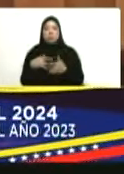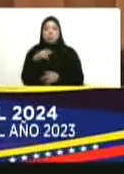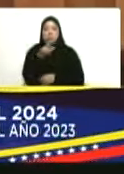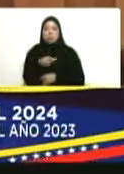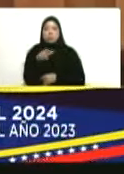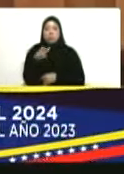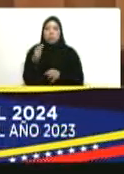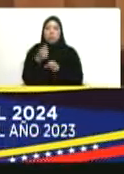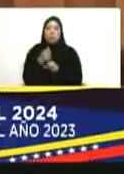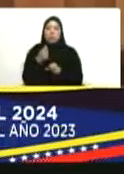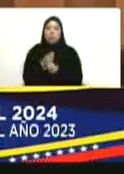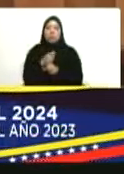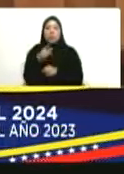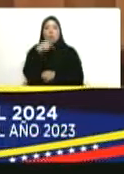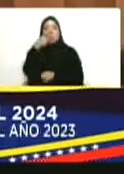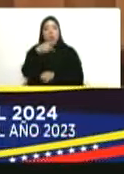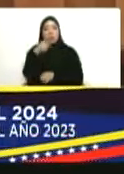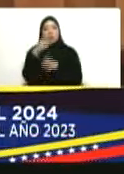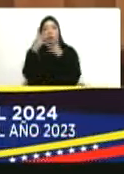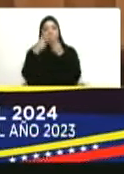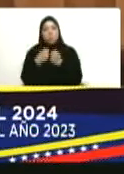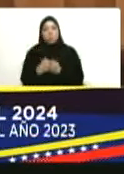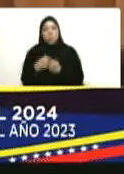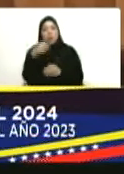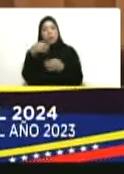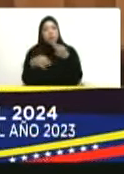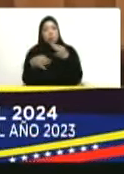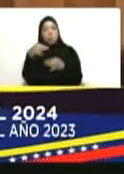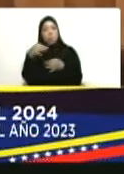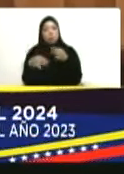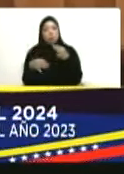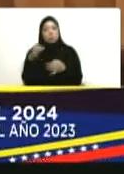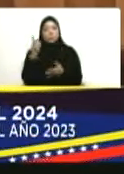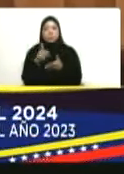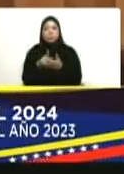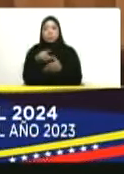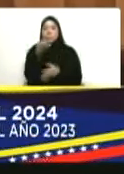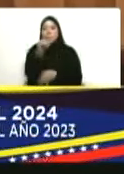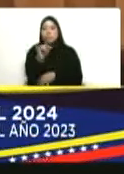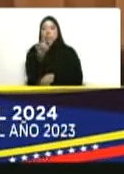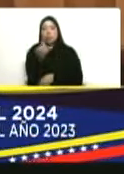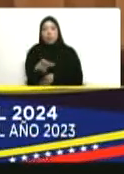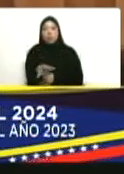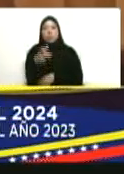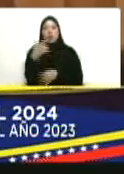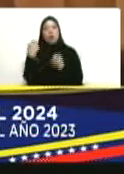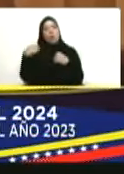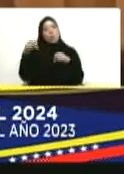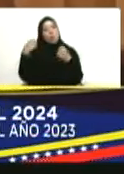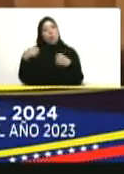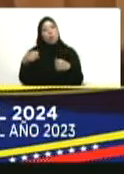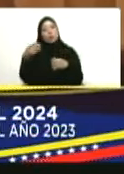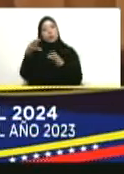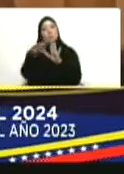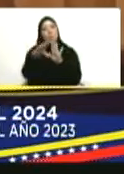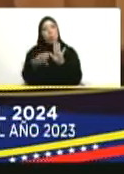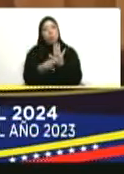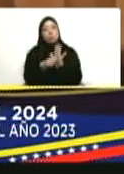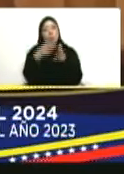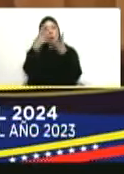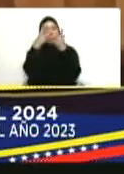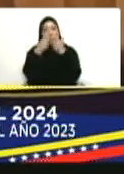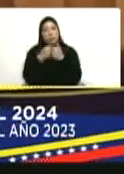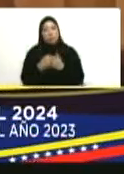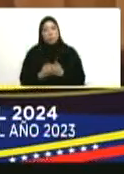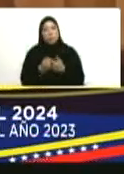personalmente ante la Sala Político-Administrativa del Tribunal Supremo de Justicia para ejercer el recurso contencioso administrativo